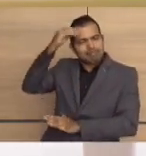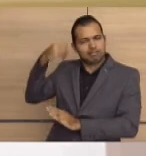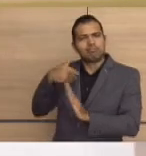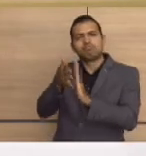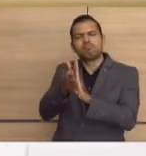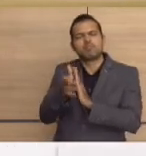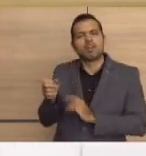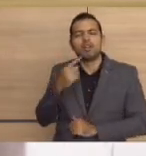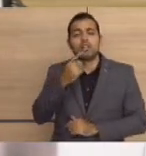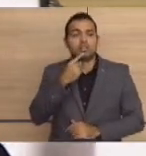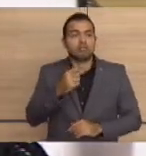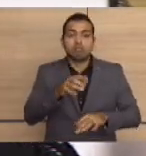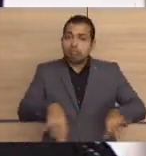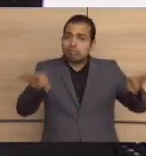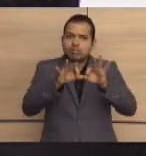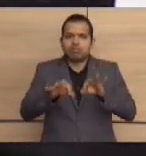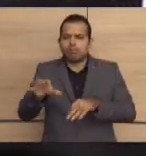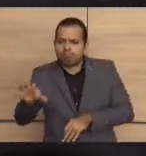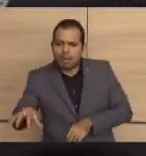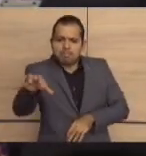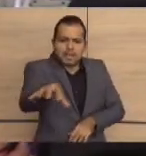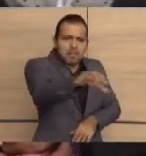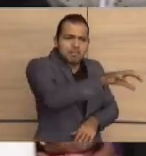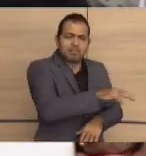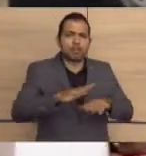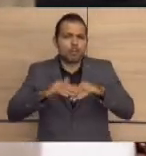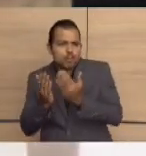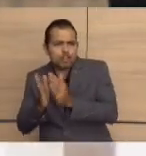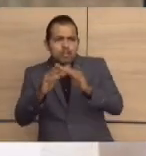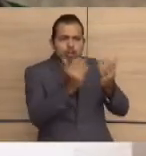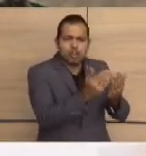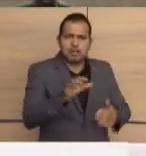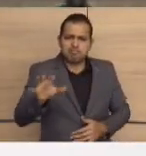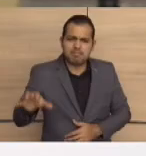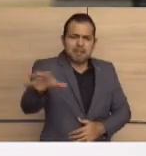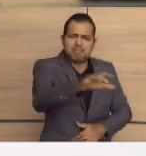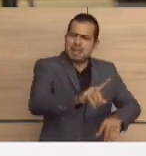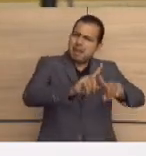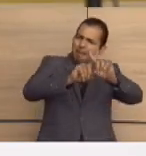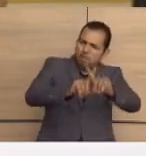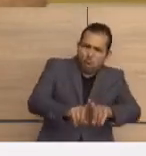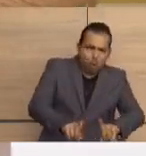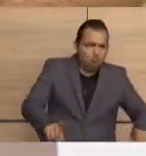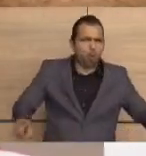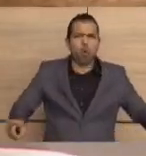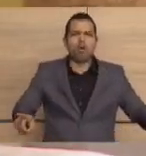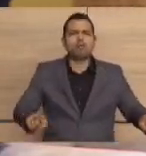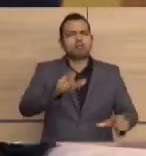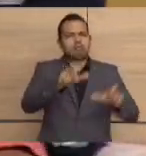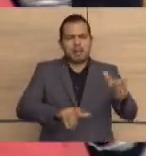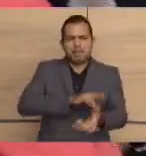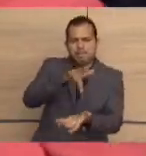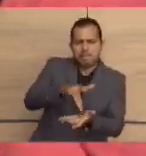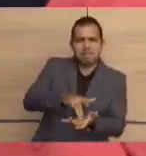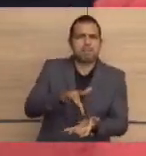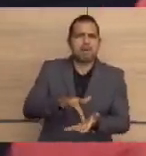para entendernos y hacer mejores alianzas, qué mejor que escuchar el preescolar, la básica y la media. Nos queda también un amplio sentido de ustedes de